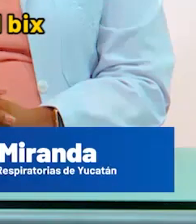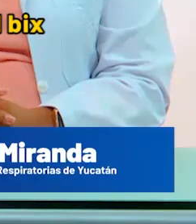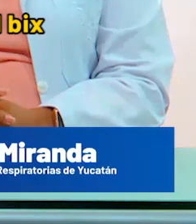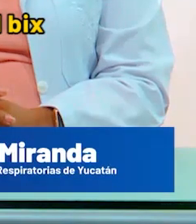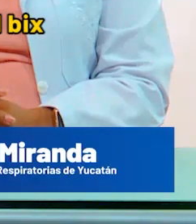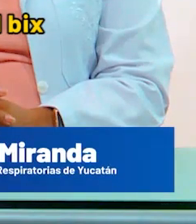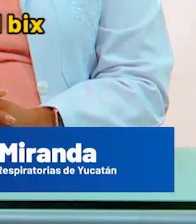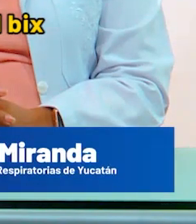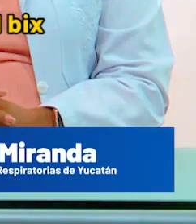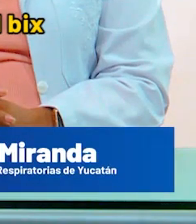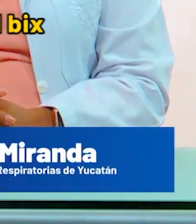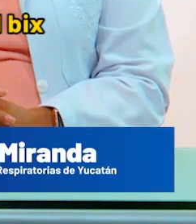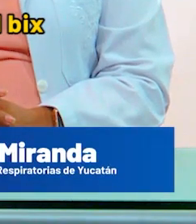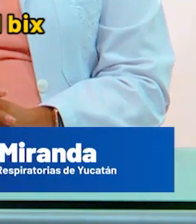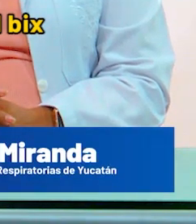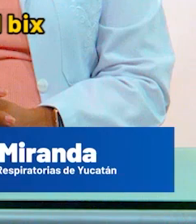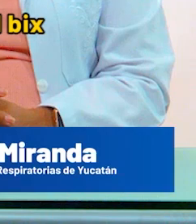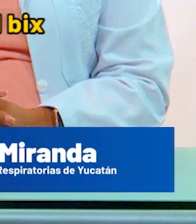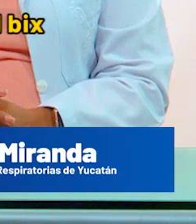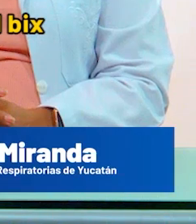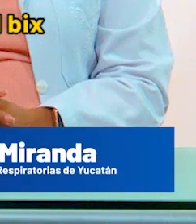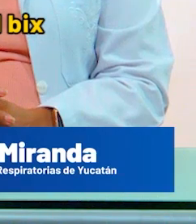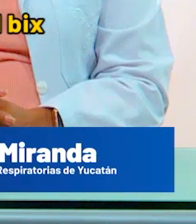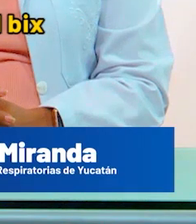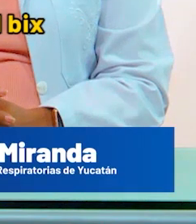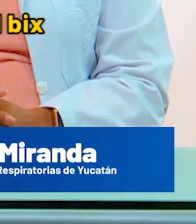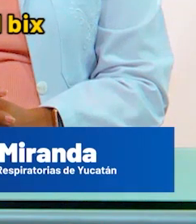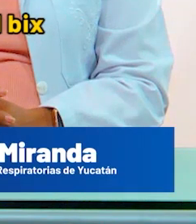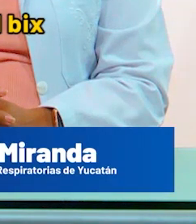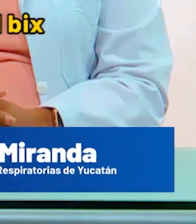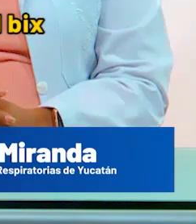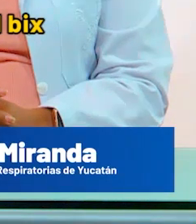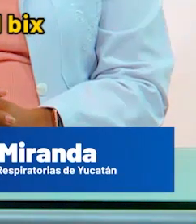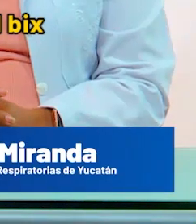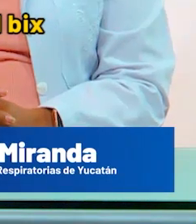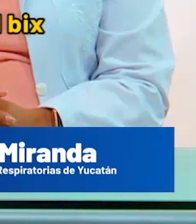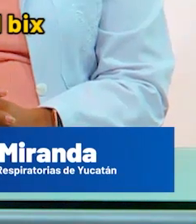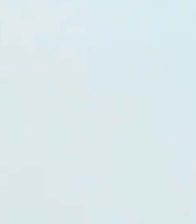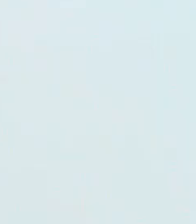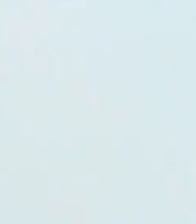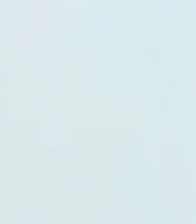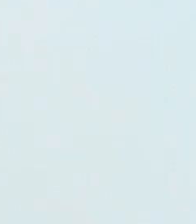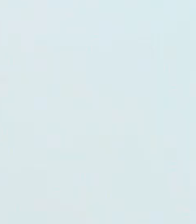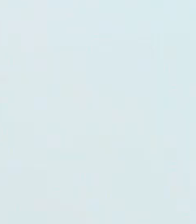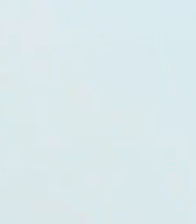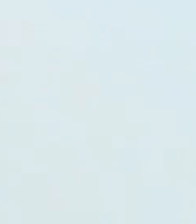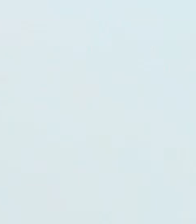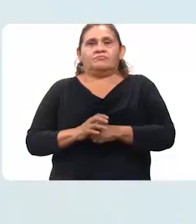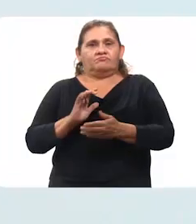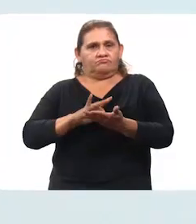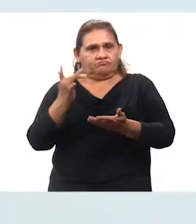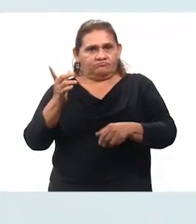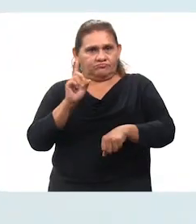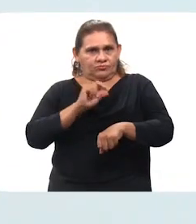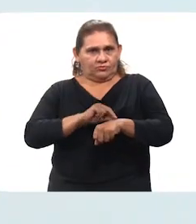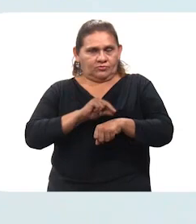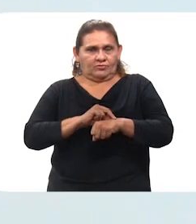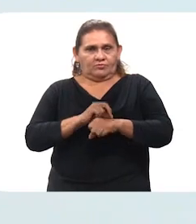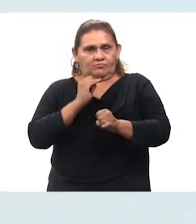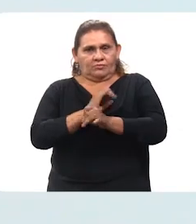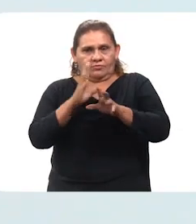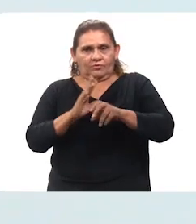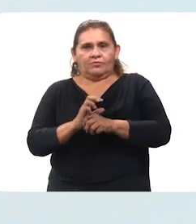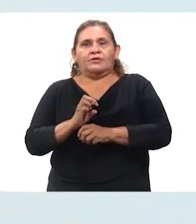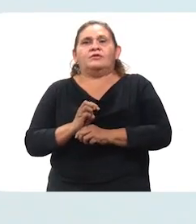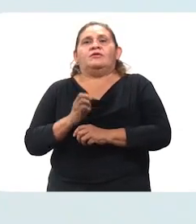Buenas tardes. Nos permitimos dar el informe diario relacionado con el COVID-19. Adelante, doctora. Gracias, doctora. Buenas tardes. Este es el parte médico de este